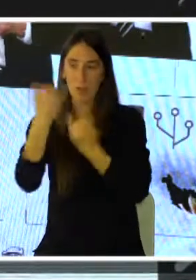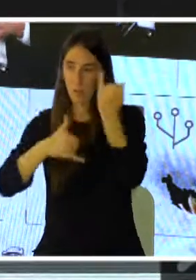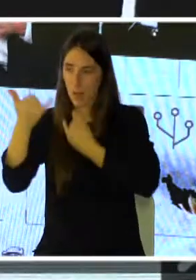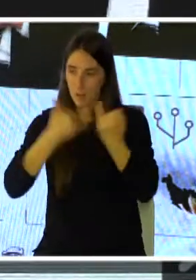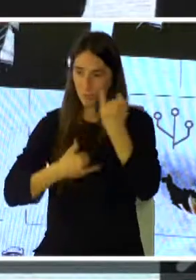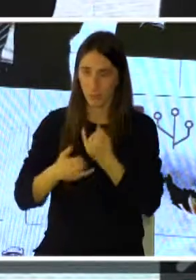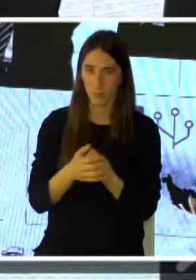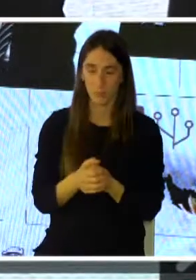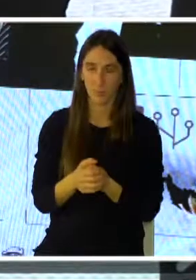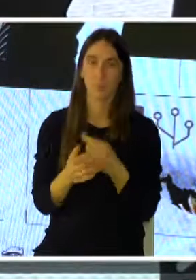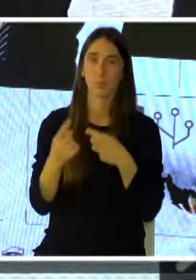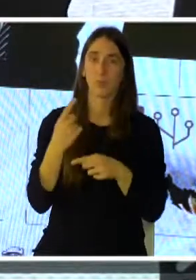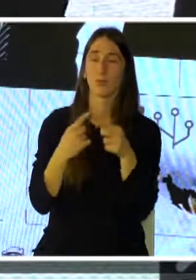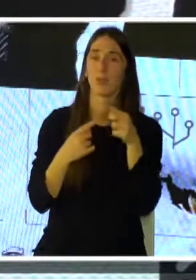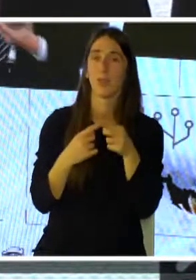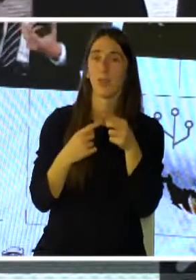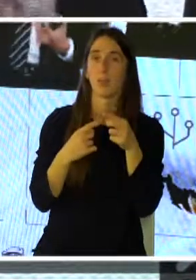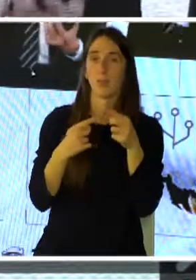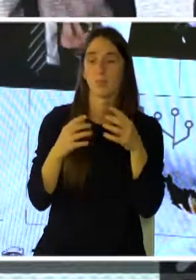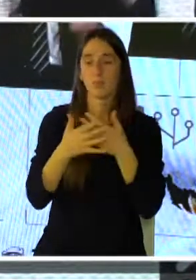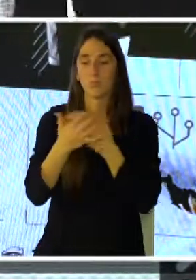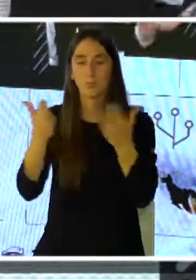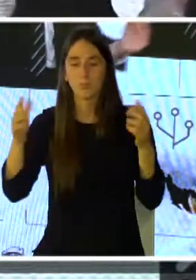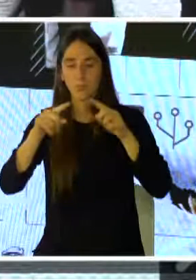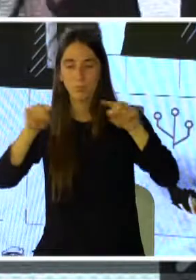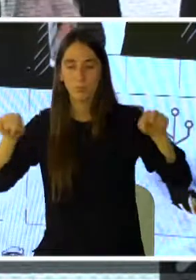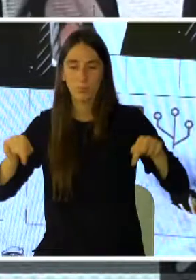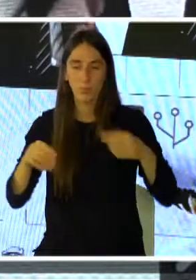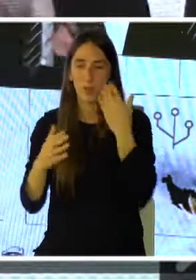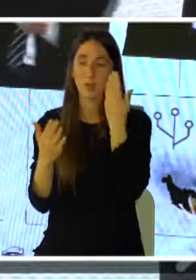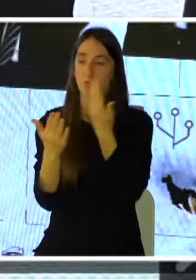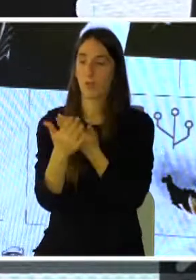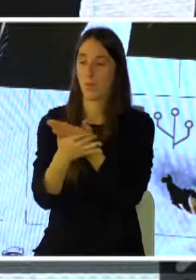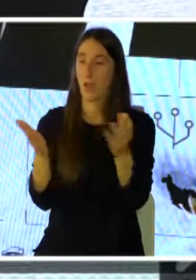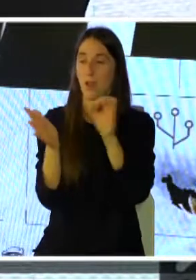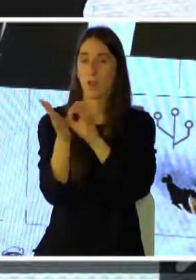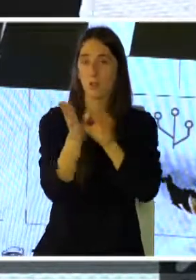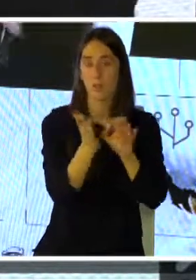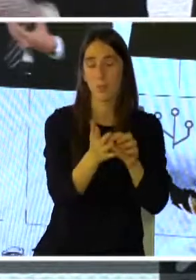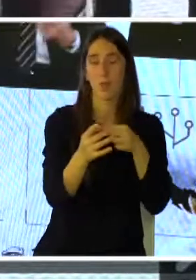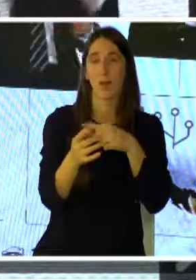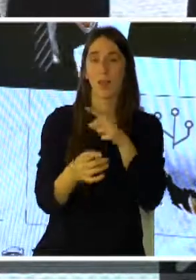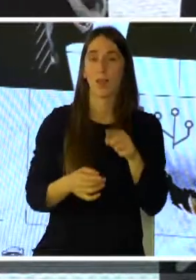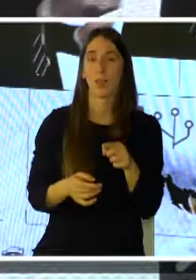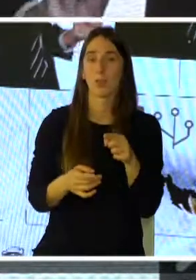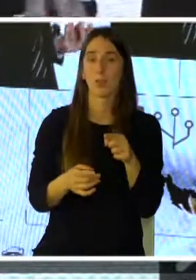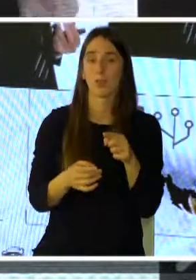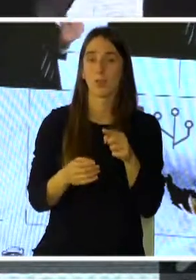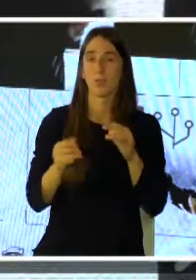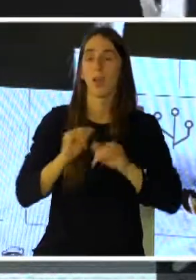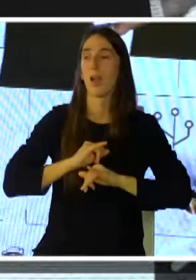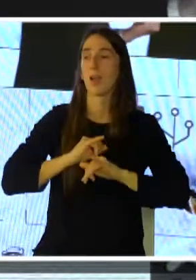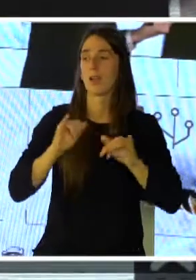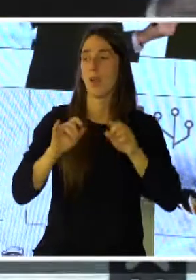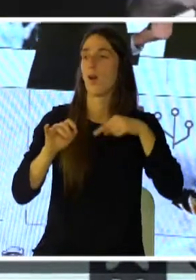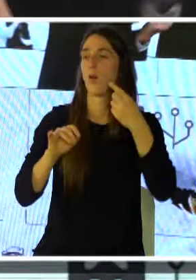Entonces, esa dimensionalidad está reflejada en esos sistemas. donde también hemos lanzado otros que